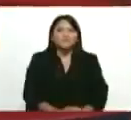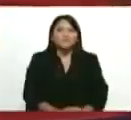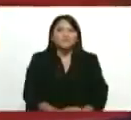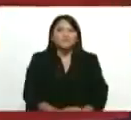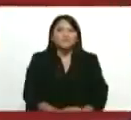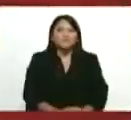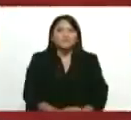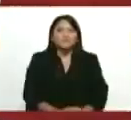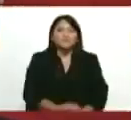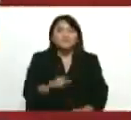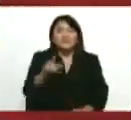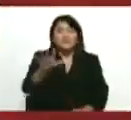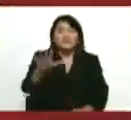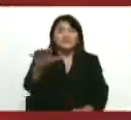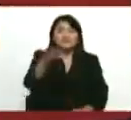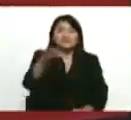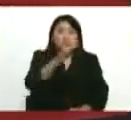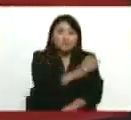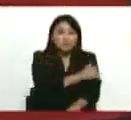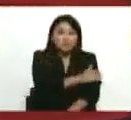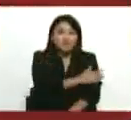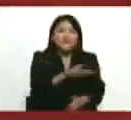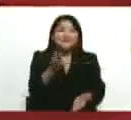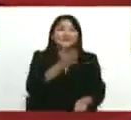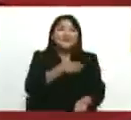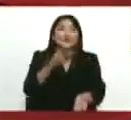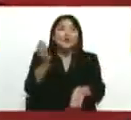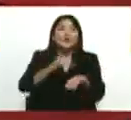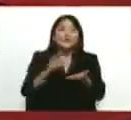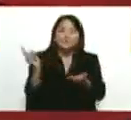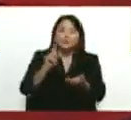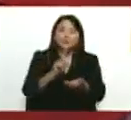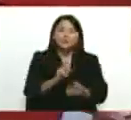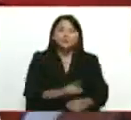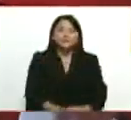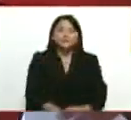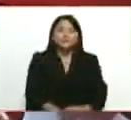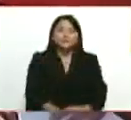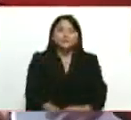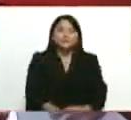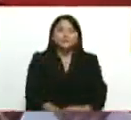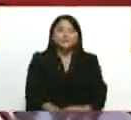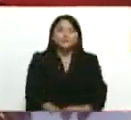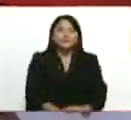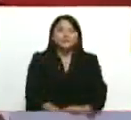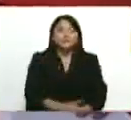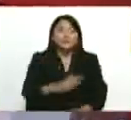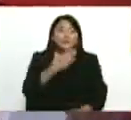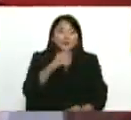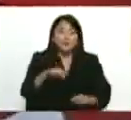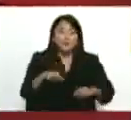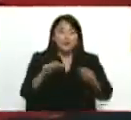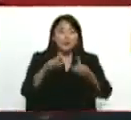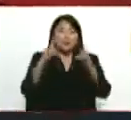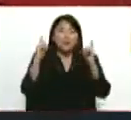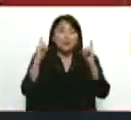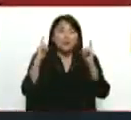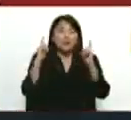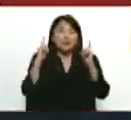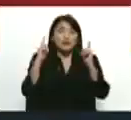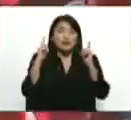Esa es la oposición que quiere volver. Así como aquí en La Guaira, nosotros decimos que por La